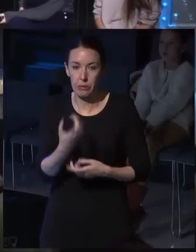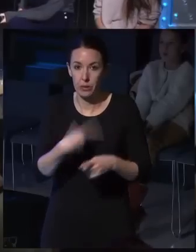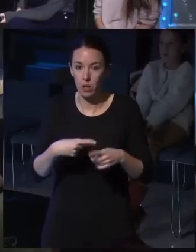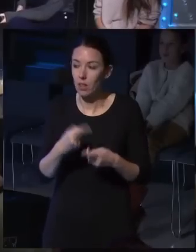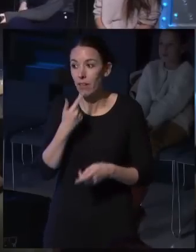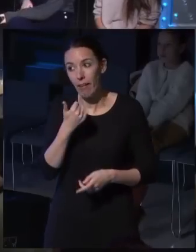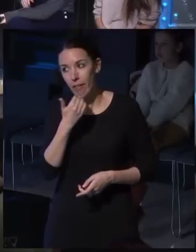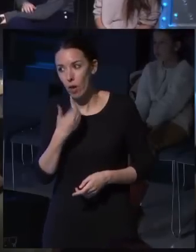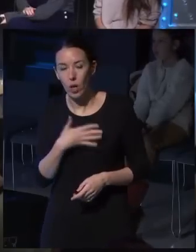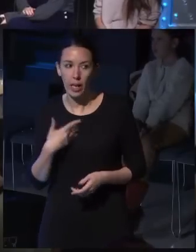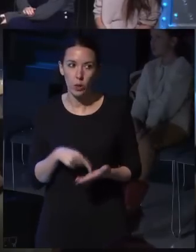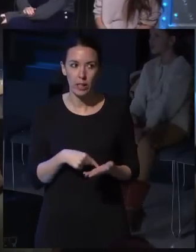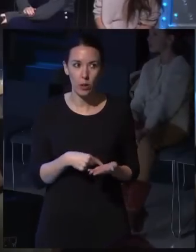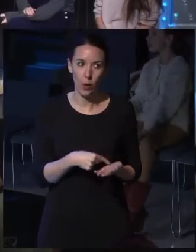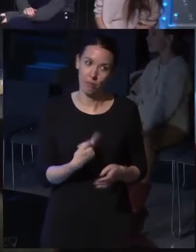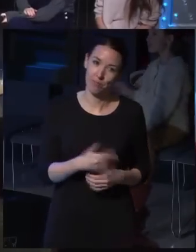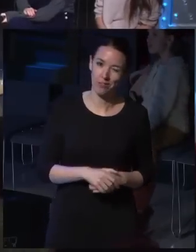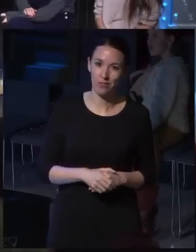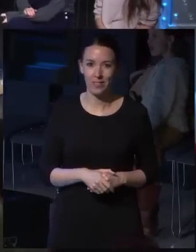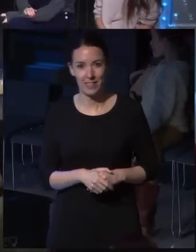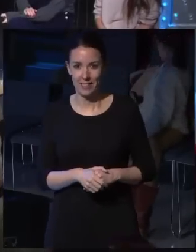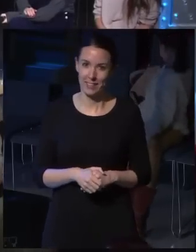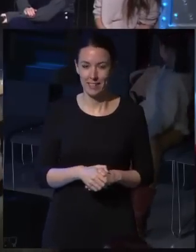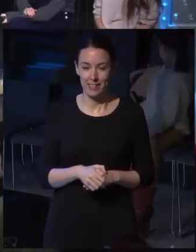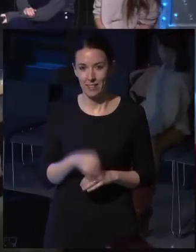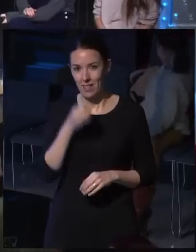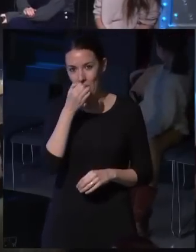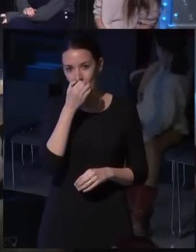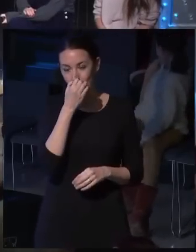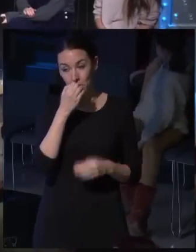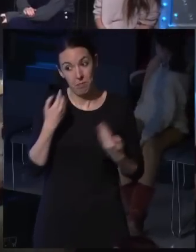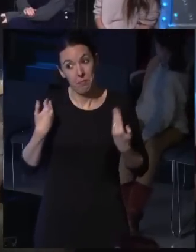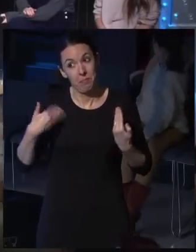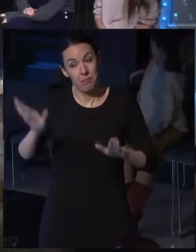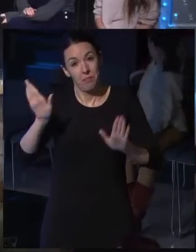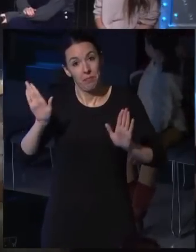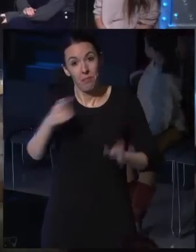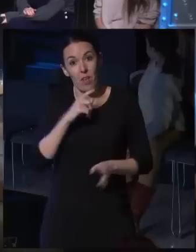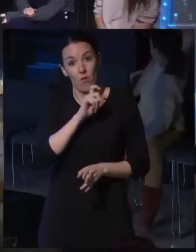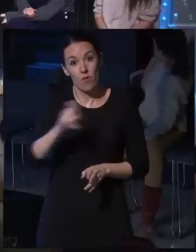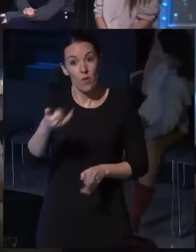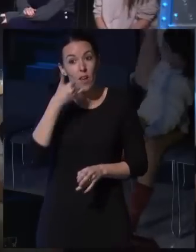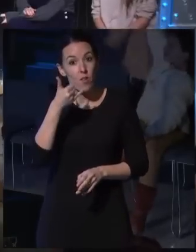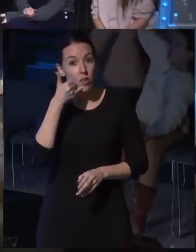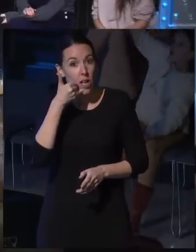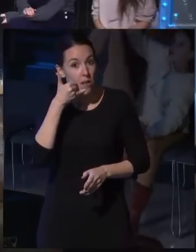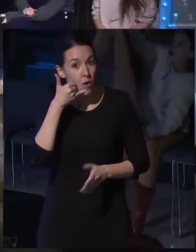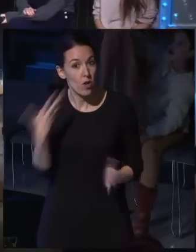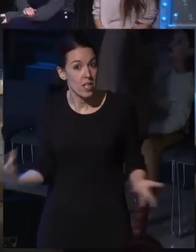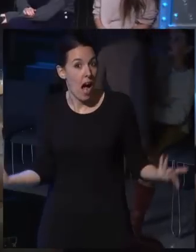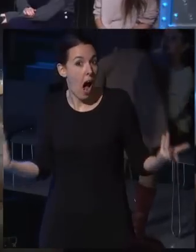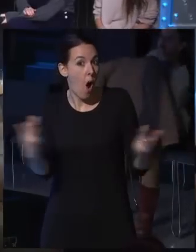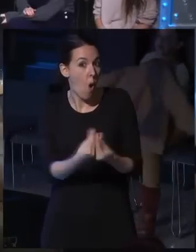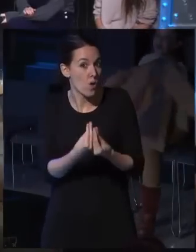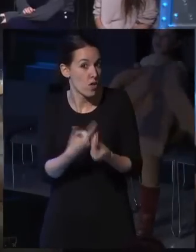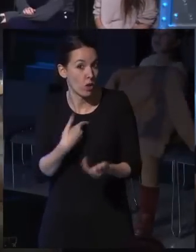algo, ¿eh? Aquí hay contrato, aquí lo veo. Que no tienen productor. Ahí lo dejo, lo que ha unido la Fundación Telefónica, que no lo separe el hombre. Igual